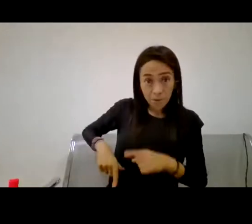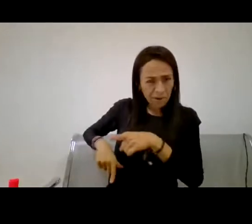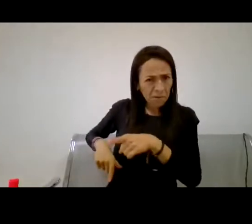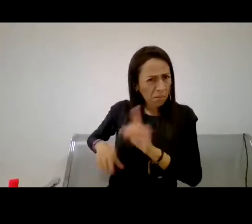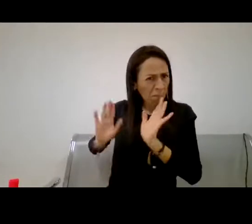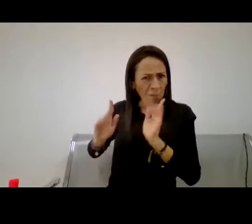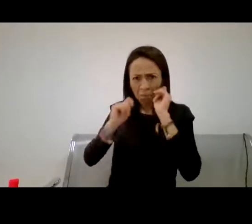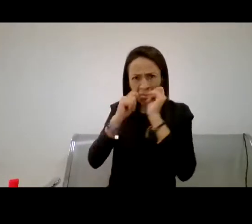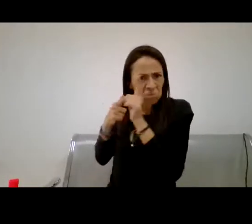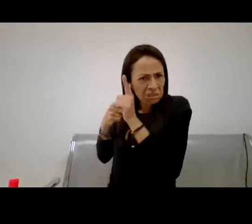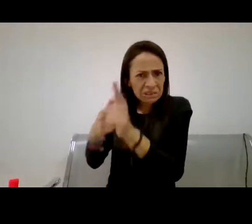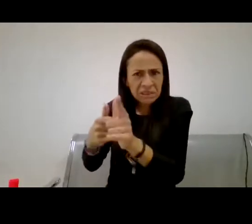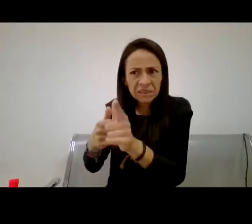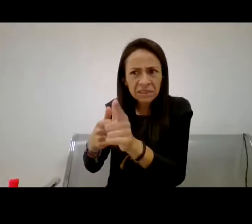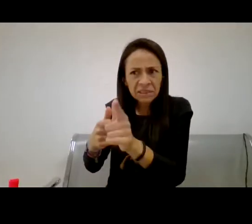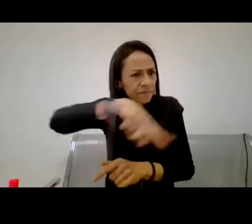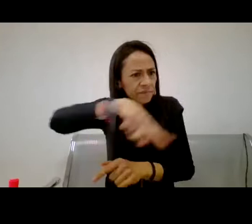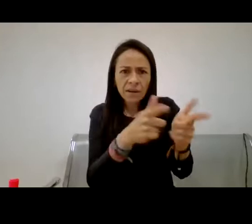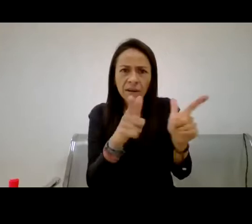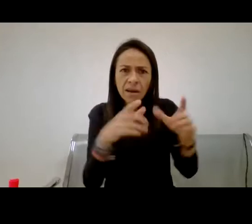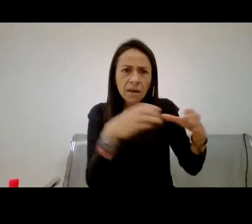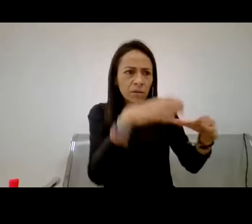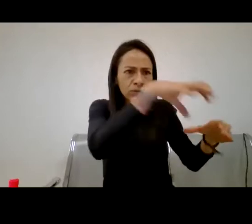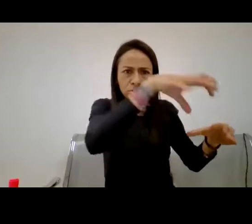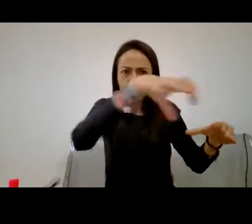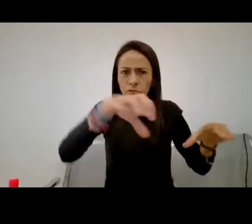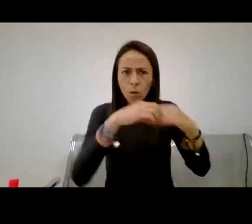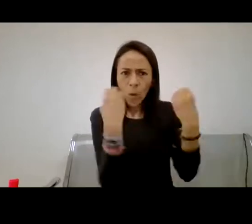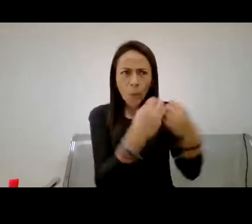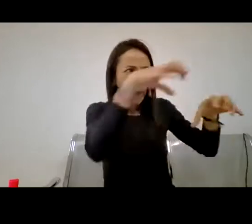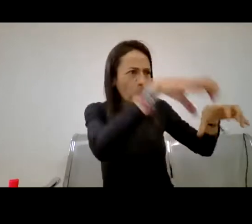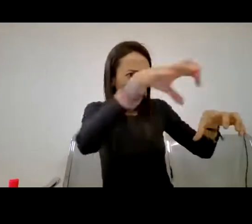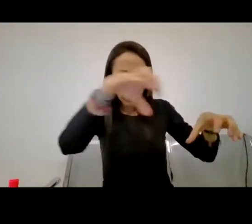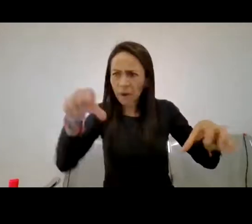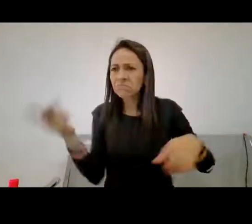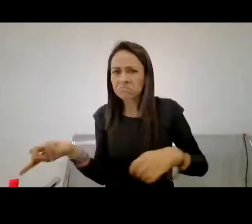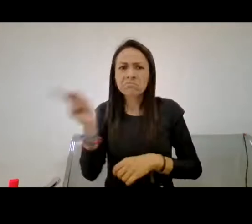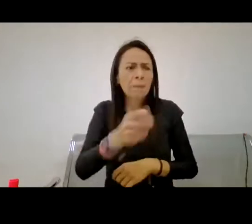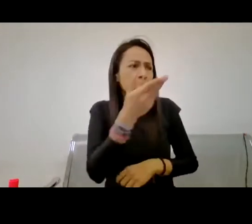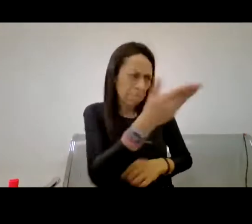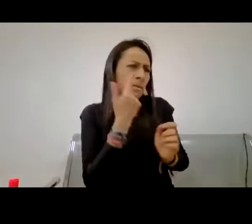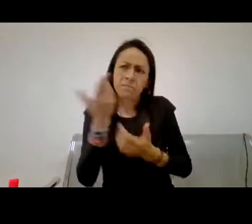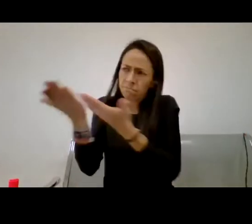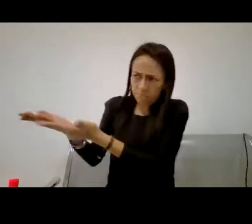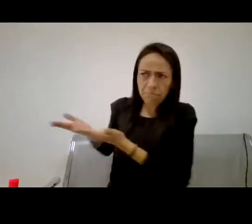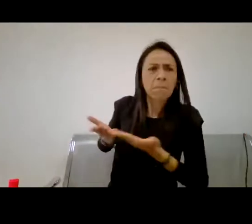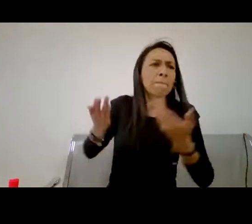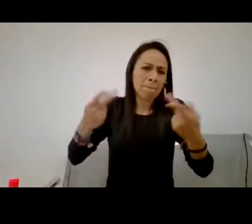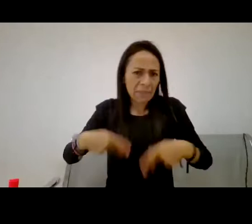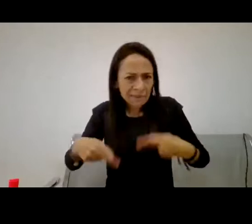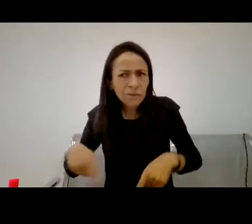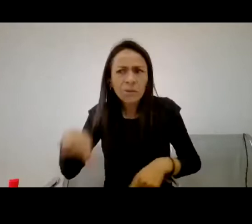puedan tener un tipo de servicio, que reciban personas, que atiendan ciertas